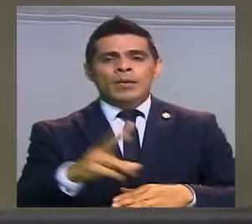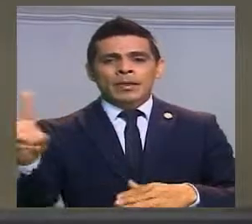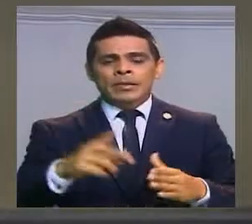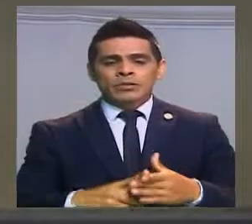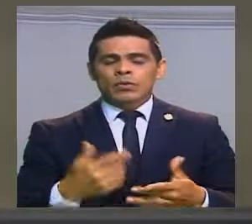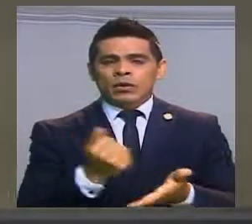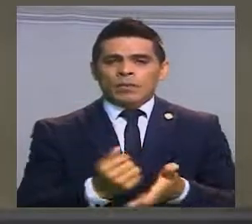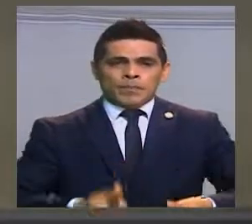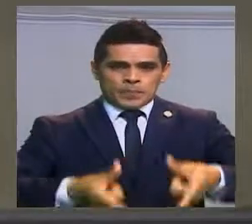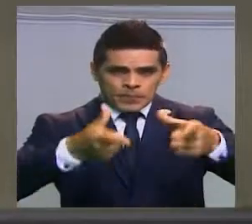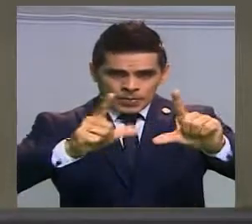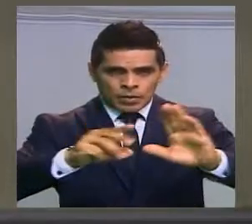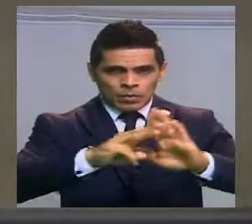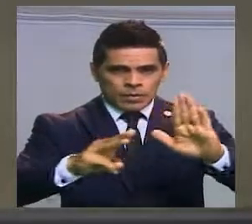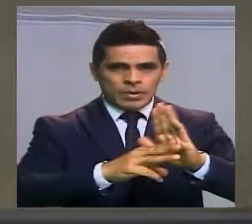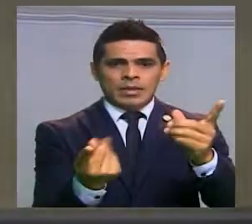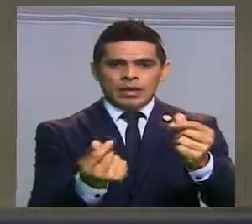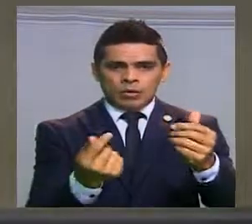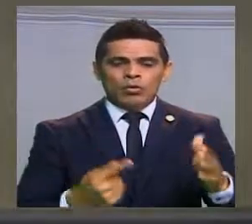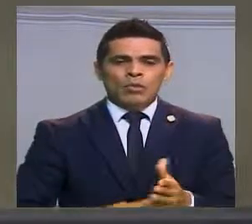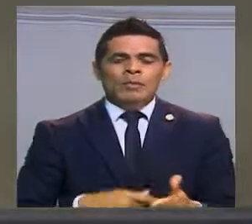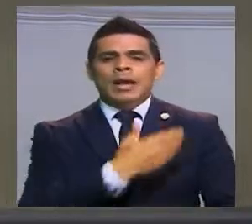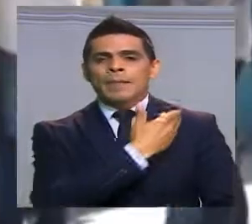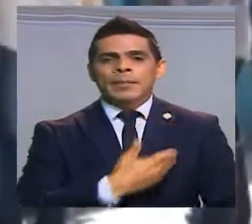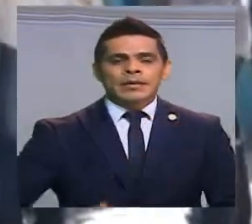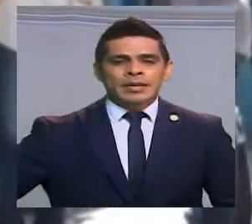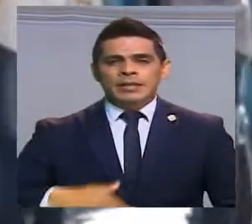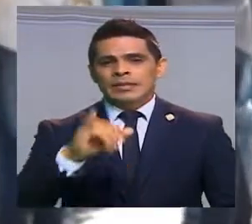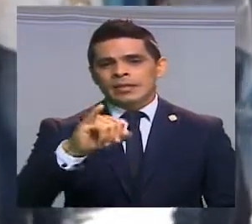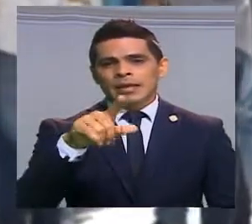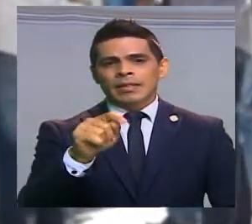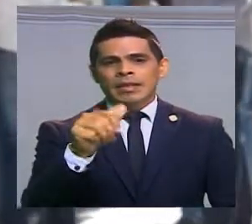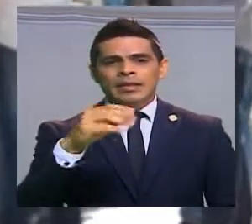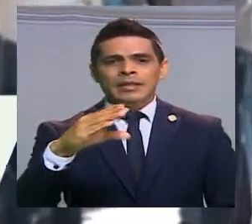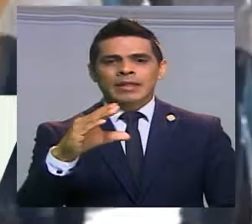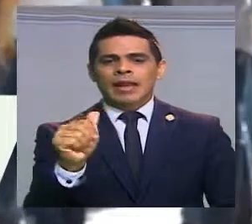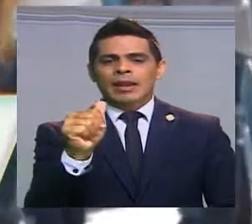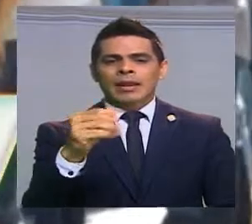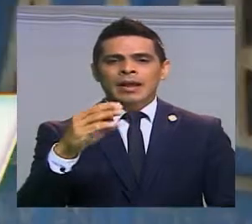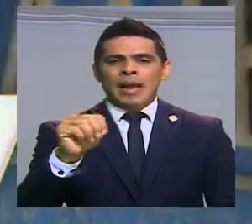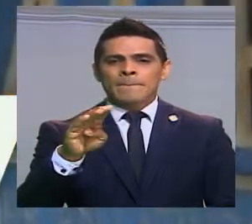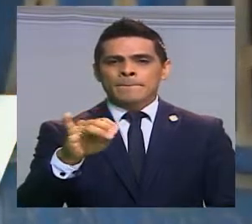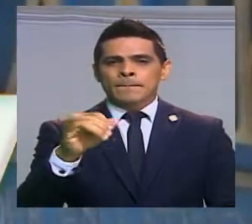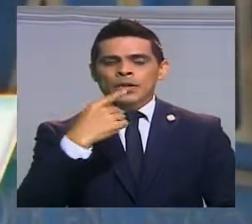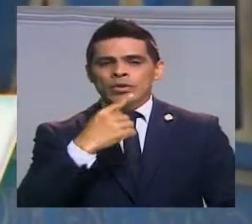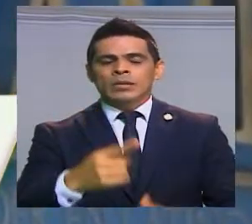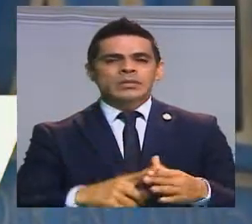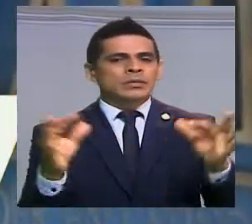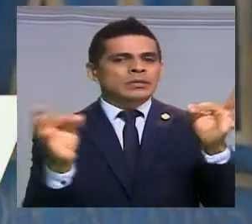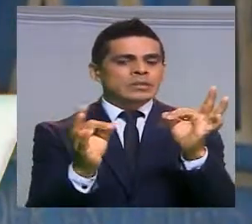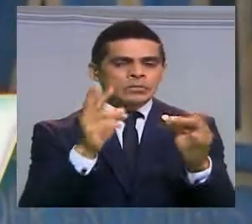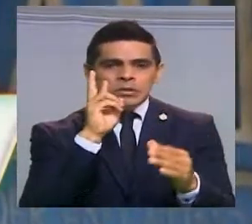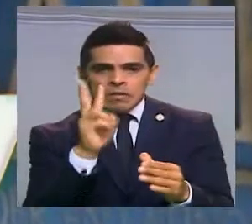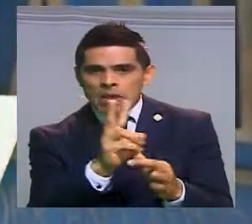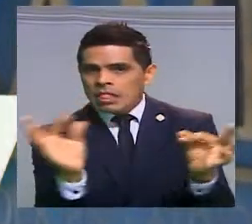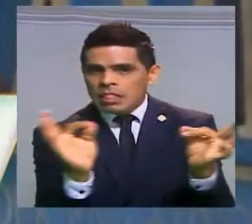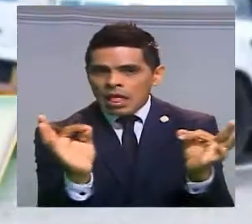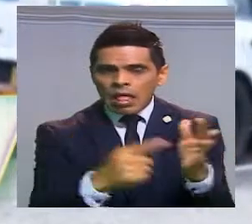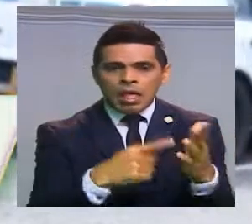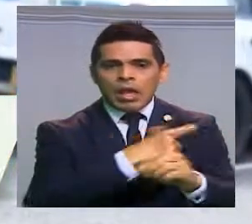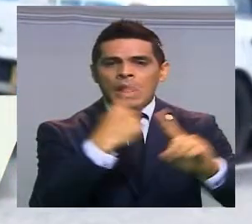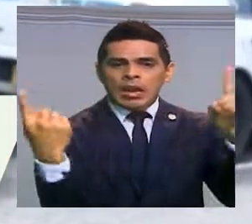habilitara como parte de las medidas económicas. El presidente de Italcambio, Carlos Dorado, señaló que el impacto aún no ha sido significativo